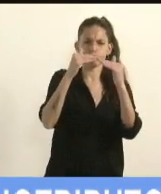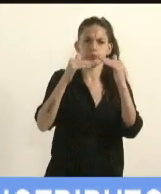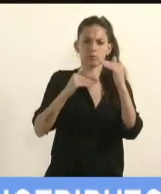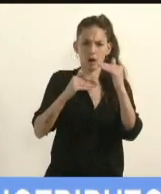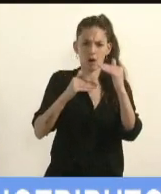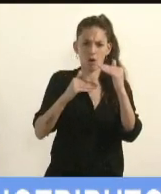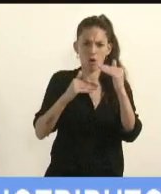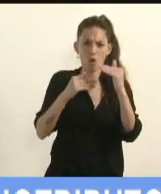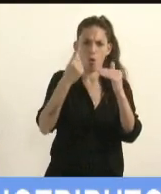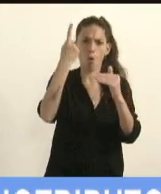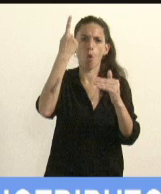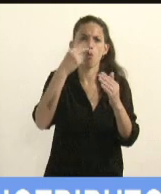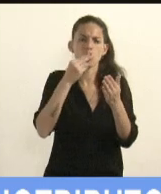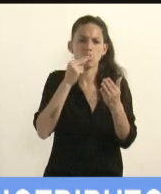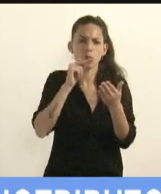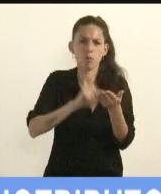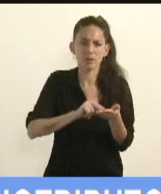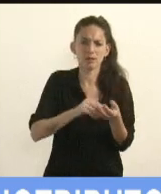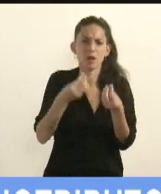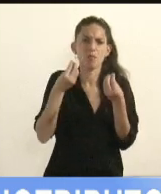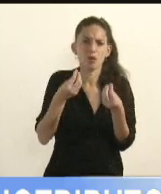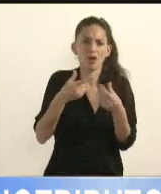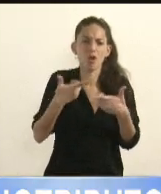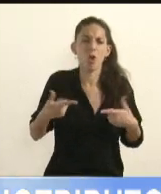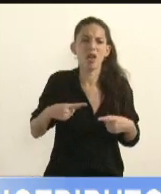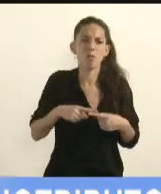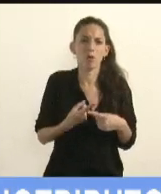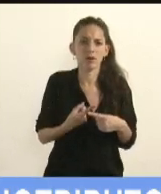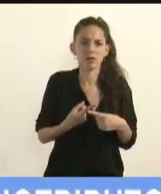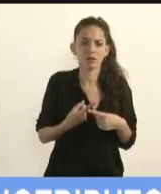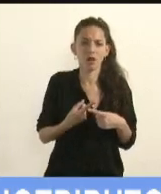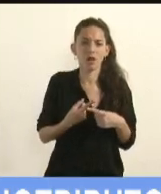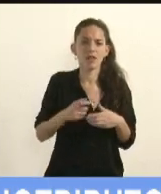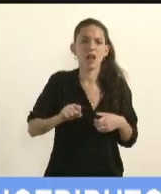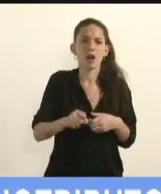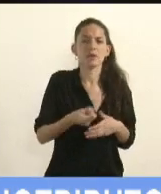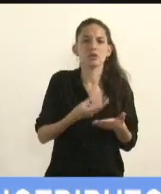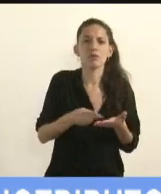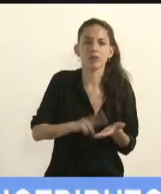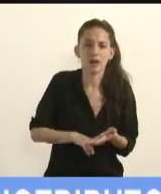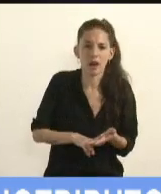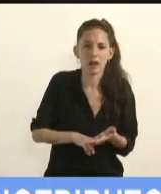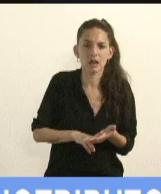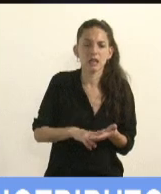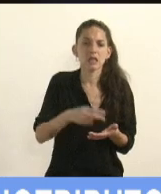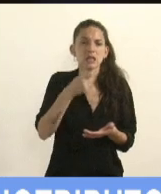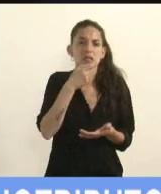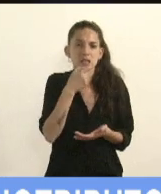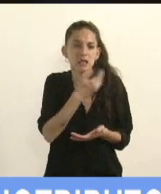impuesto? Porque claro, no tiene una política de disminución de la presión fiscal. Sí lo tuvo el gobierno del presidente